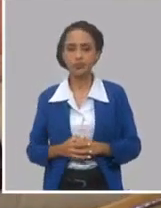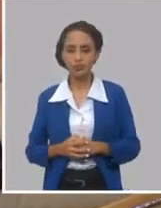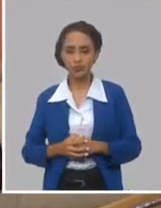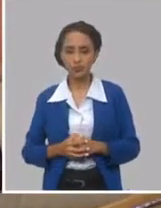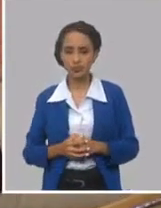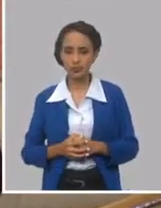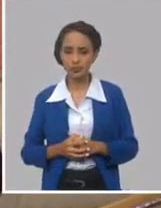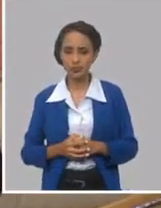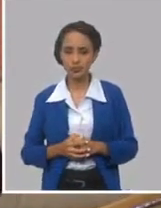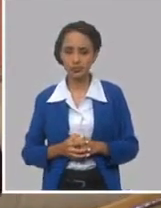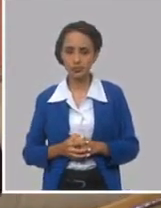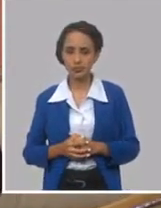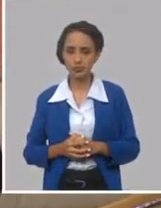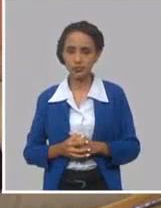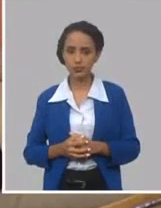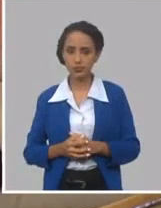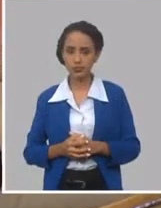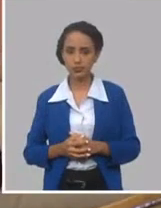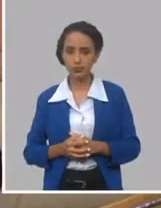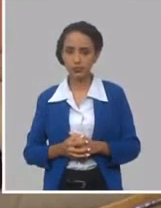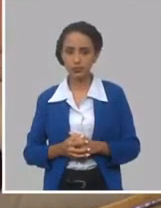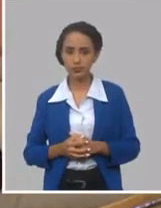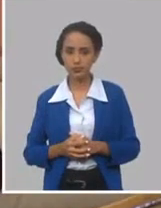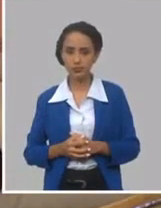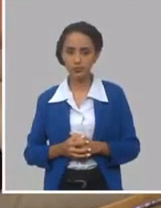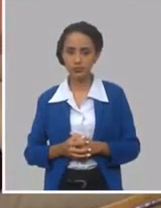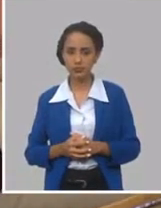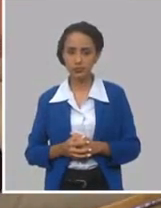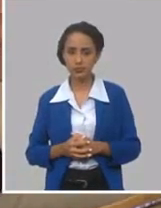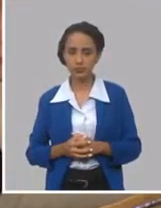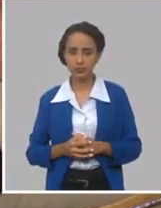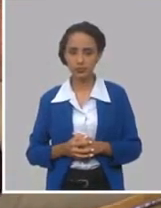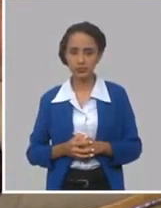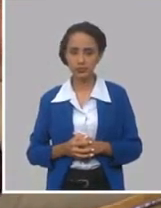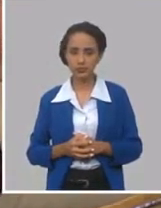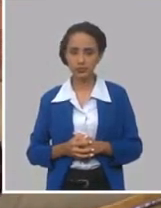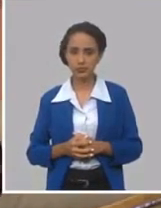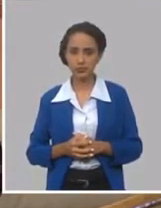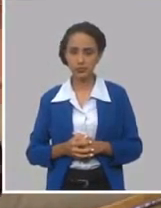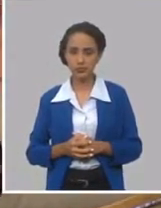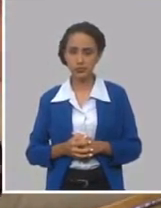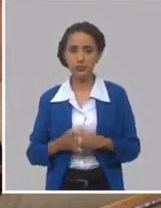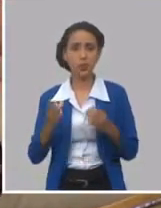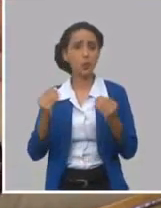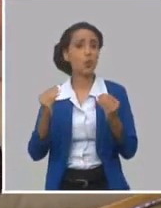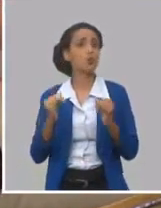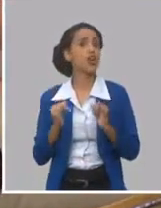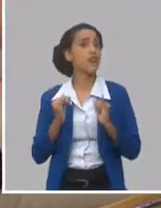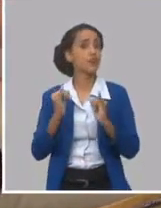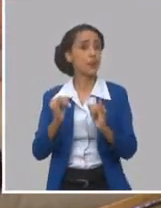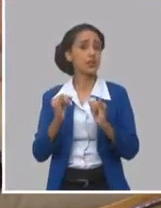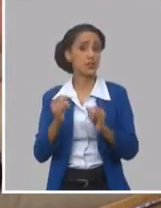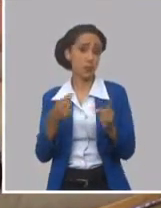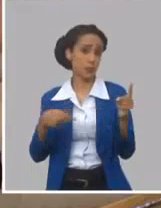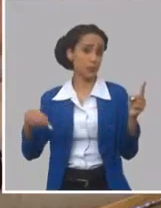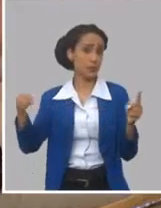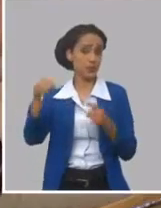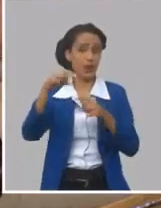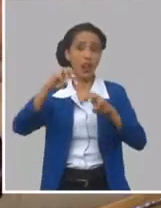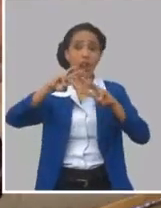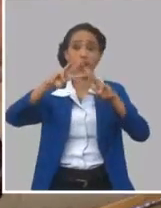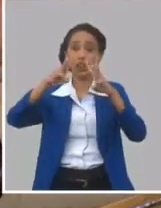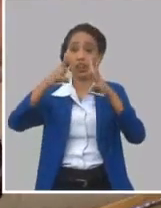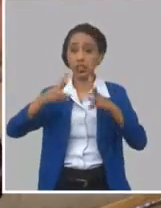consenso precisamente porque hay un ultraliberalismo de la información, sobre todo en las redes